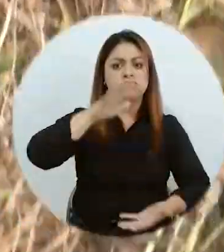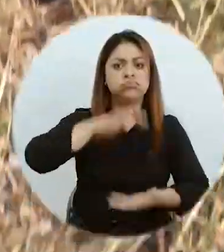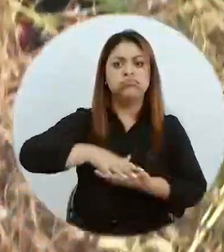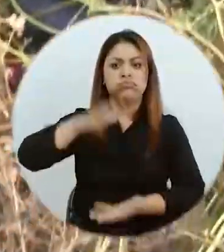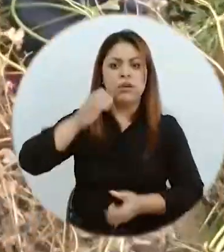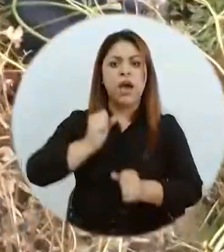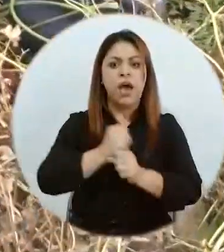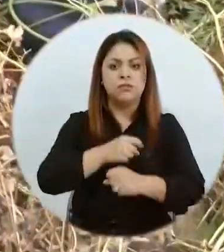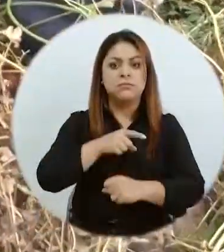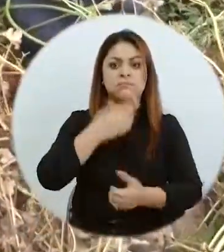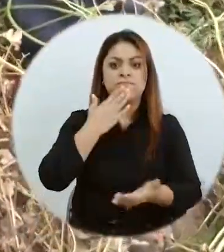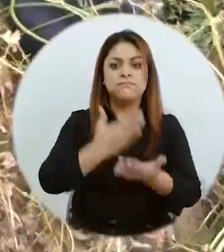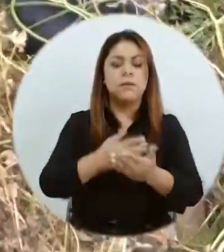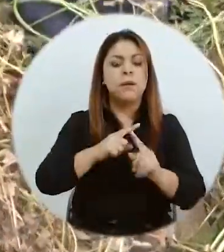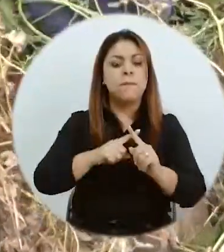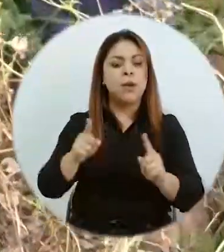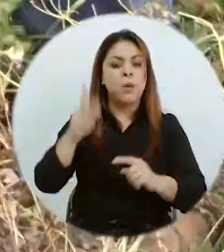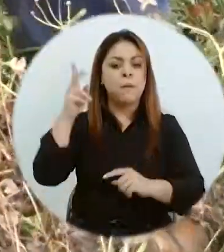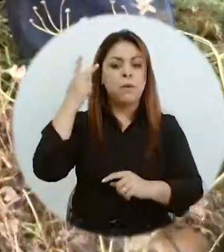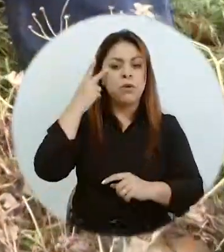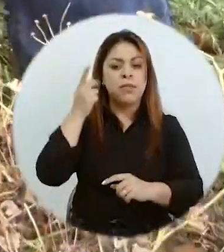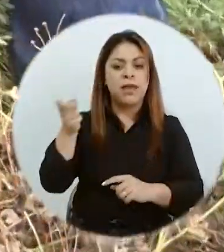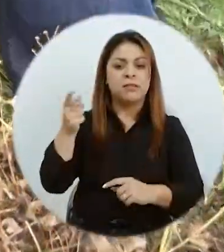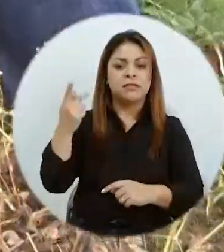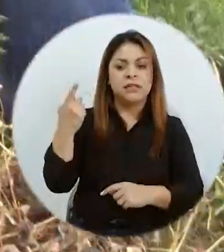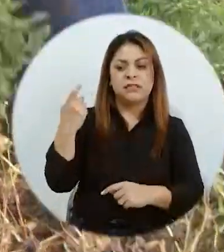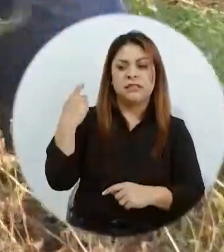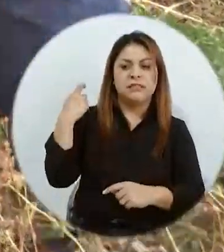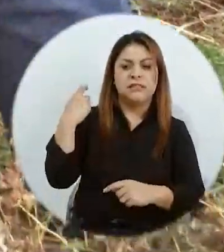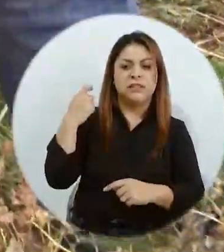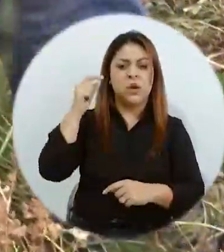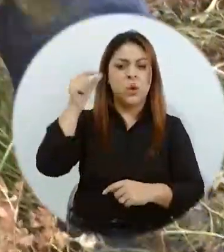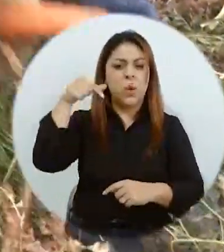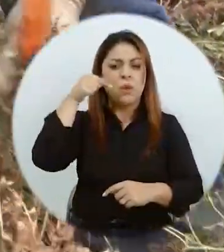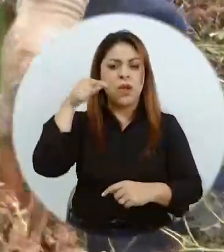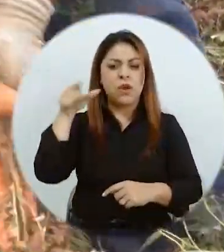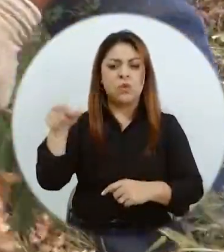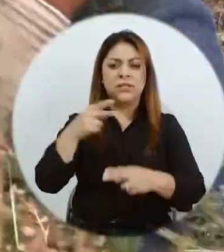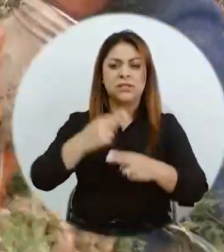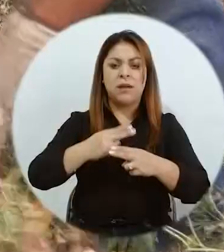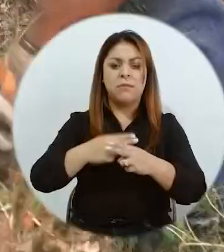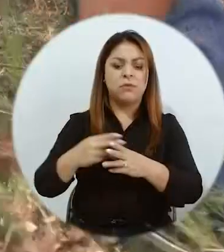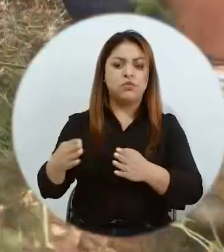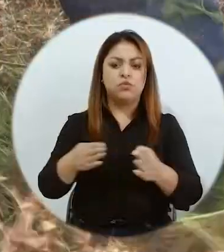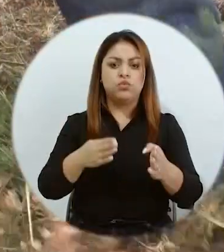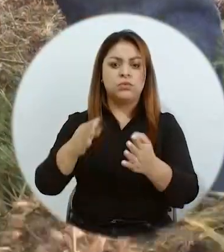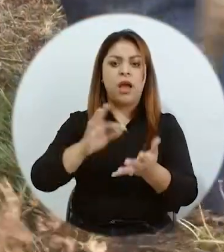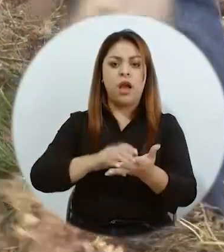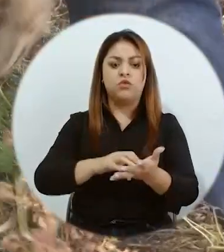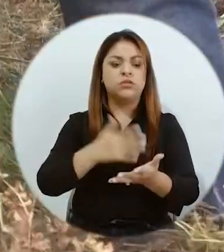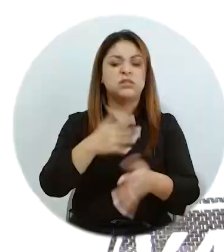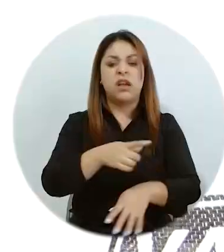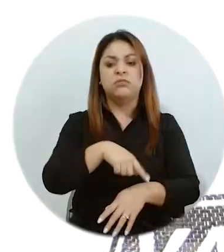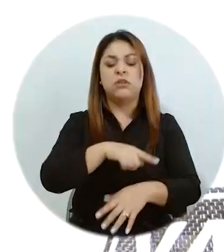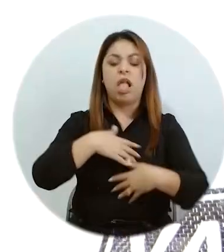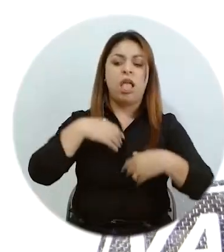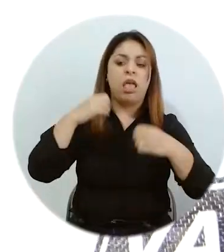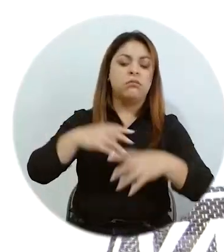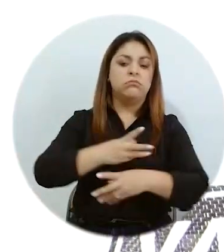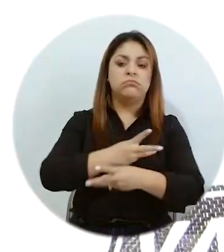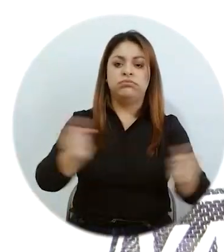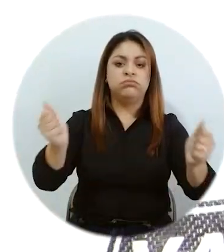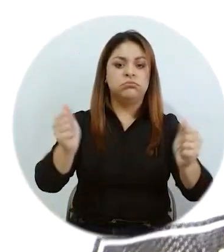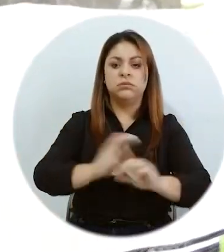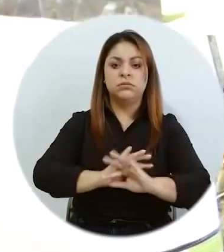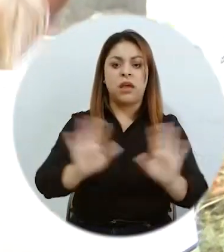nacional, pero que las políticas recientes aplicadas por el gobierno, especialmente la ruta del arroz, han terminado de liquidar ese sector, que ya el sector